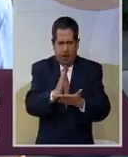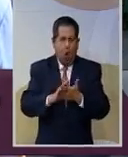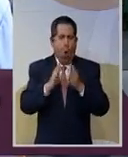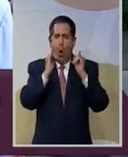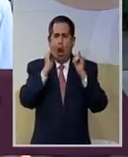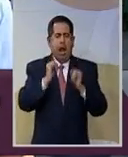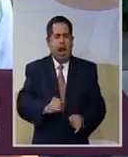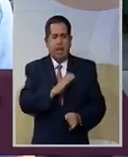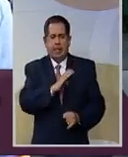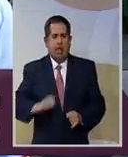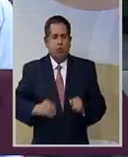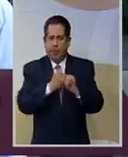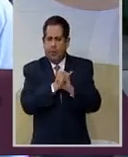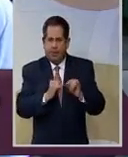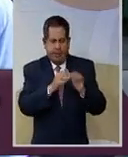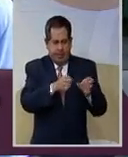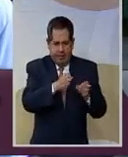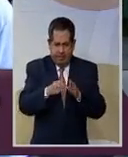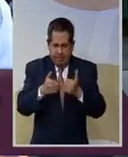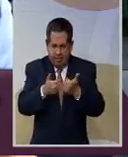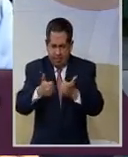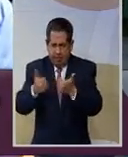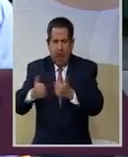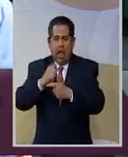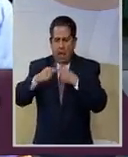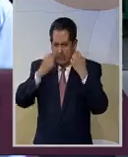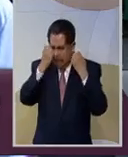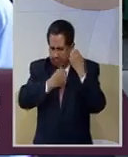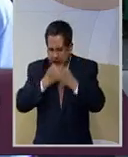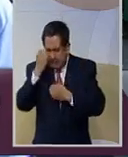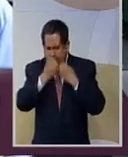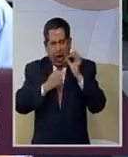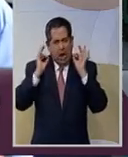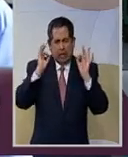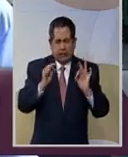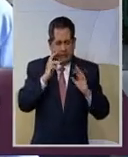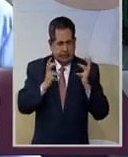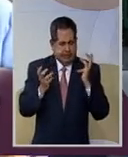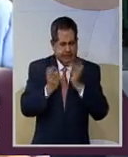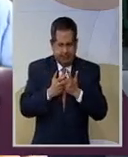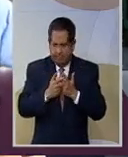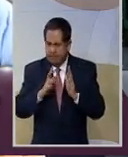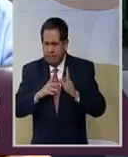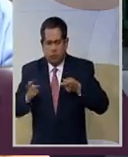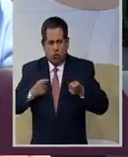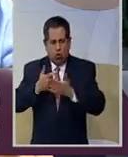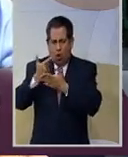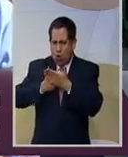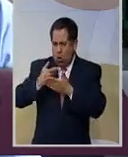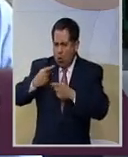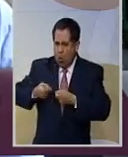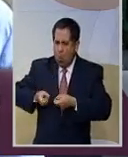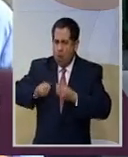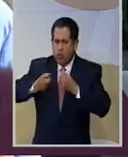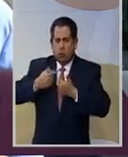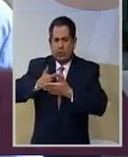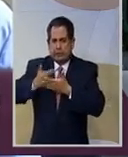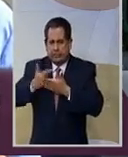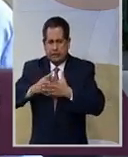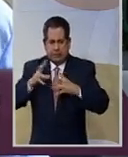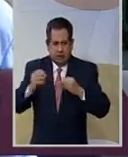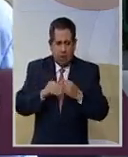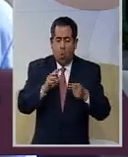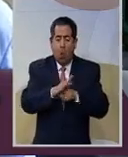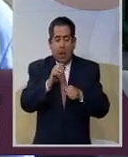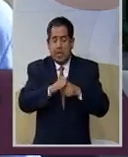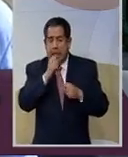independiente, de ahí hacer segundas, terceras revisiones, revisar que cheque más o menos con el conteo de boletas, que no haya